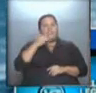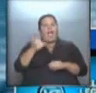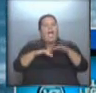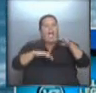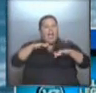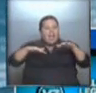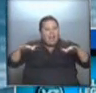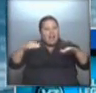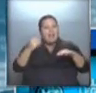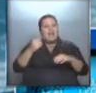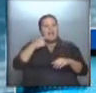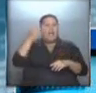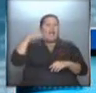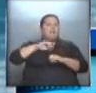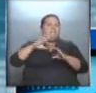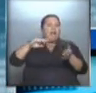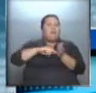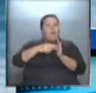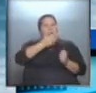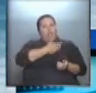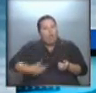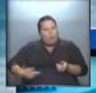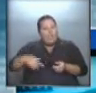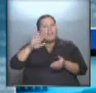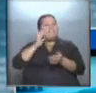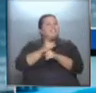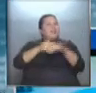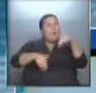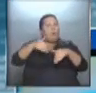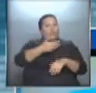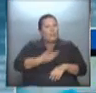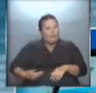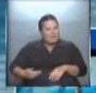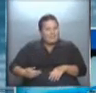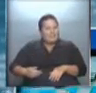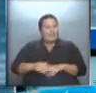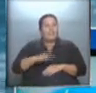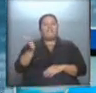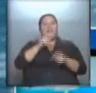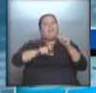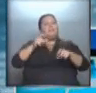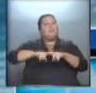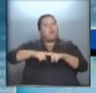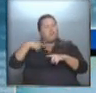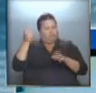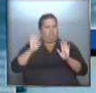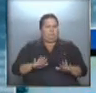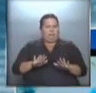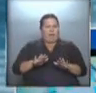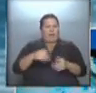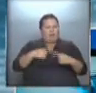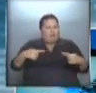equilibre, digamos, la inercia oficialista que habitualmente se da en las elecciones presidenciales. De manera que algunos politólogos se asombran ante